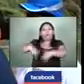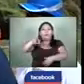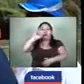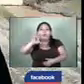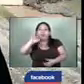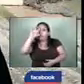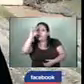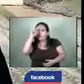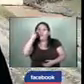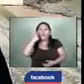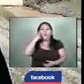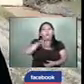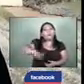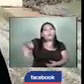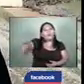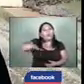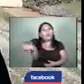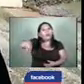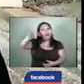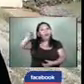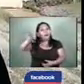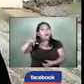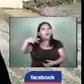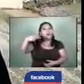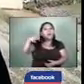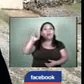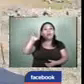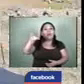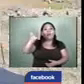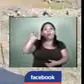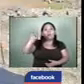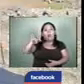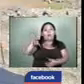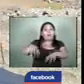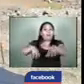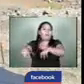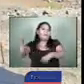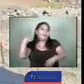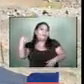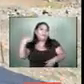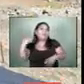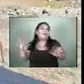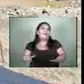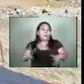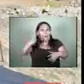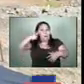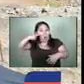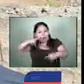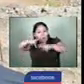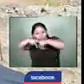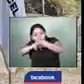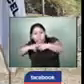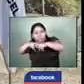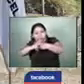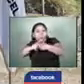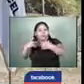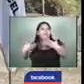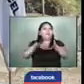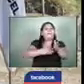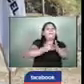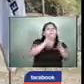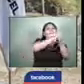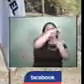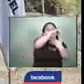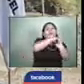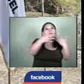febrero, ubicada en el municipio de San Luis, La Reina, en San Miguel. Luego de una serie de pruebas, se espera que el proyecto inicie sus